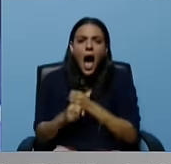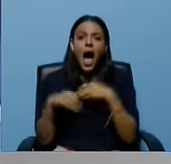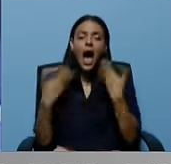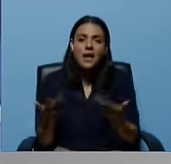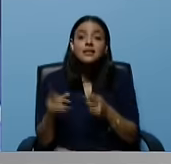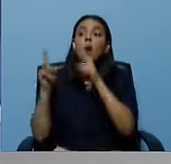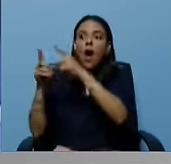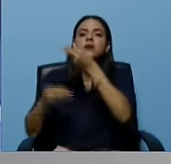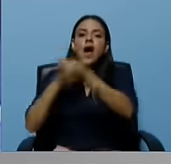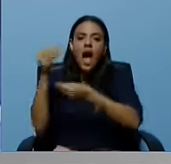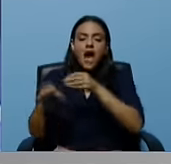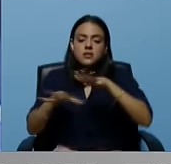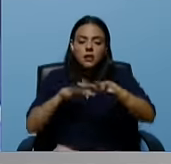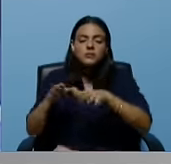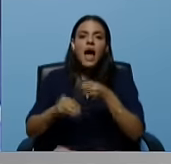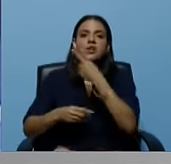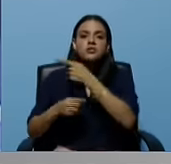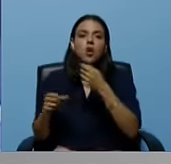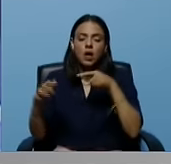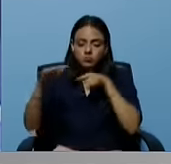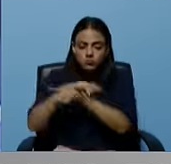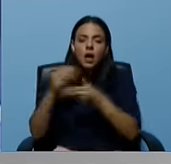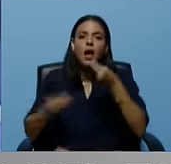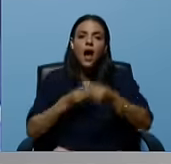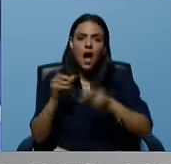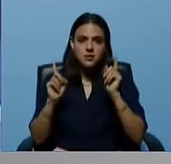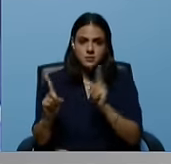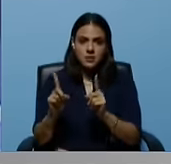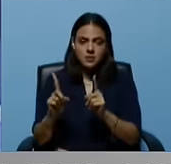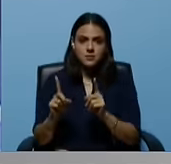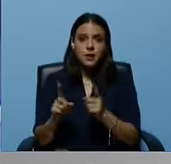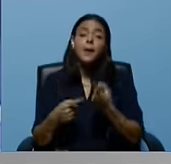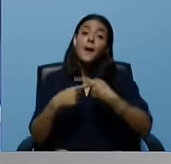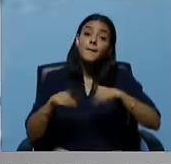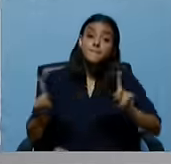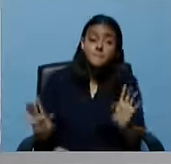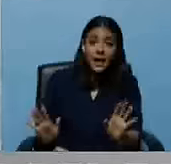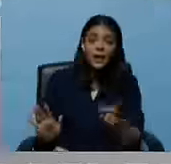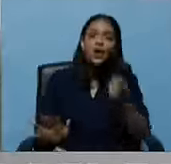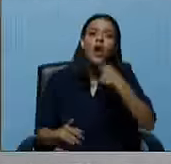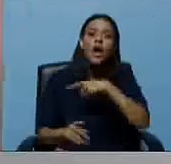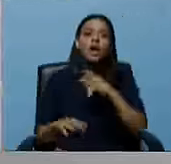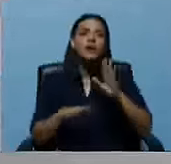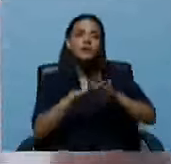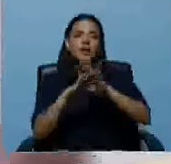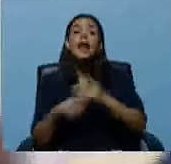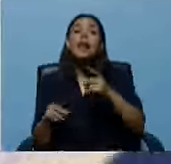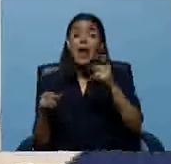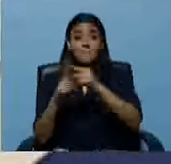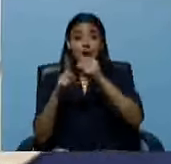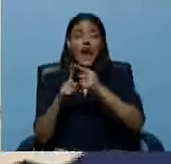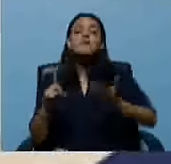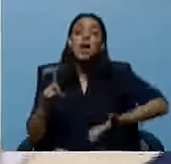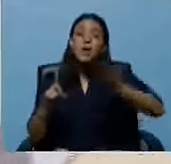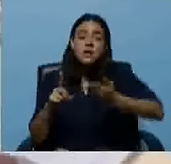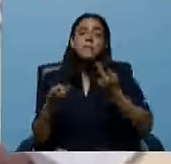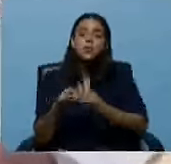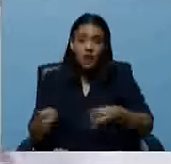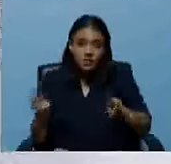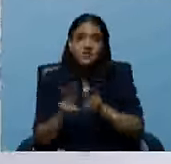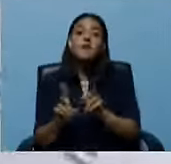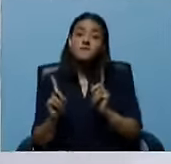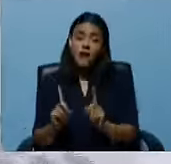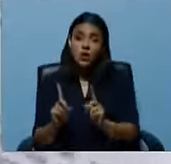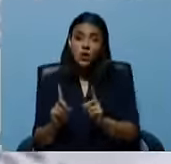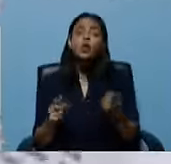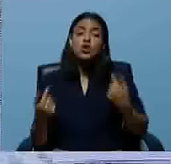la solicitud de asilo. Pero la palabra vale o no. La palabra es la palabra. Eso es lo último